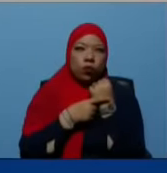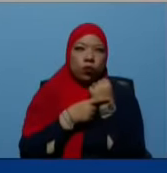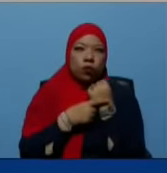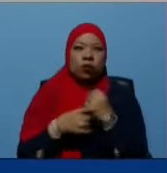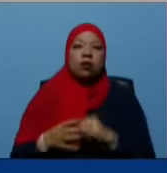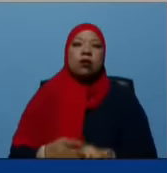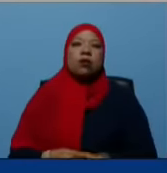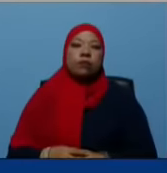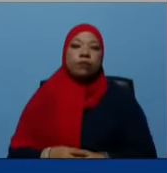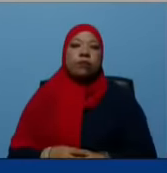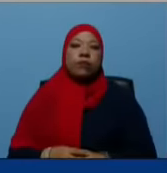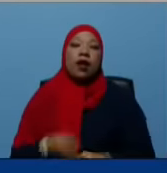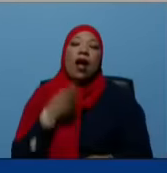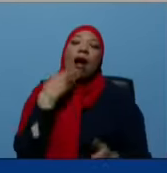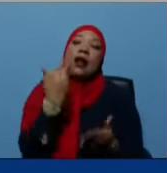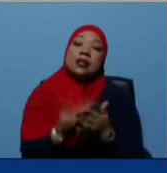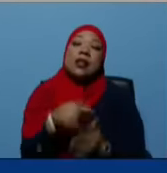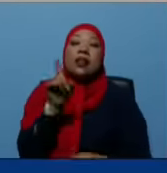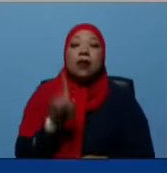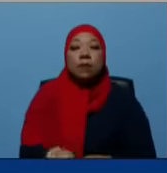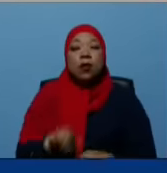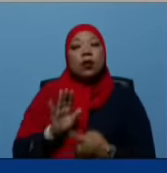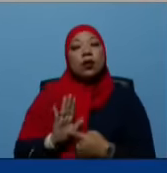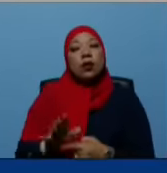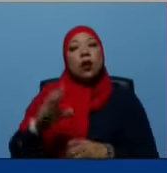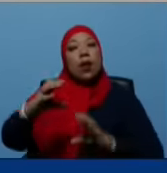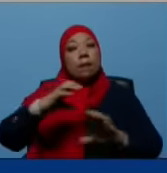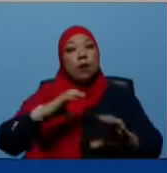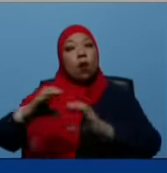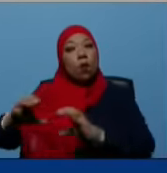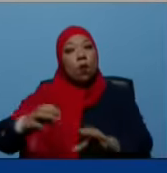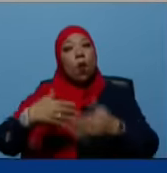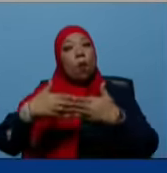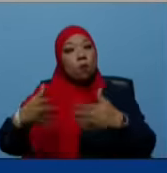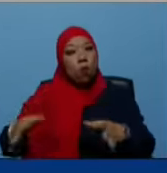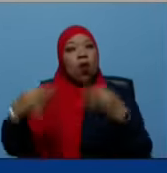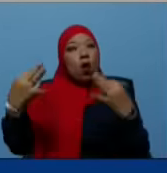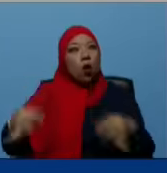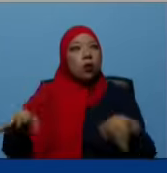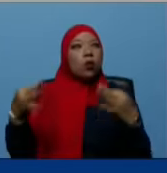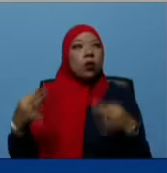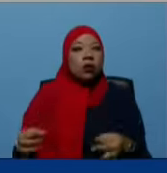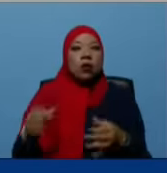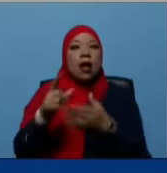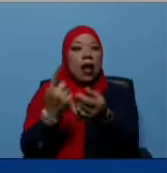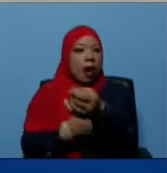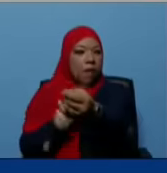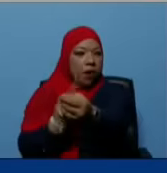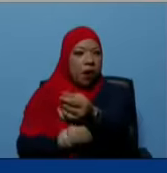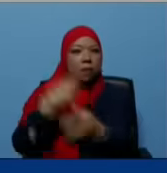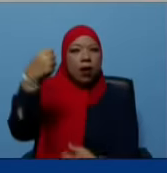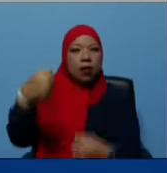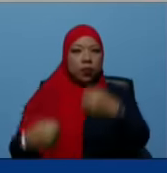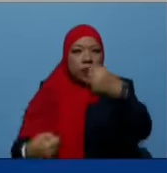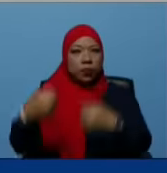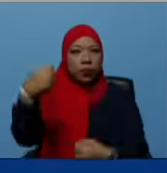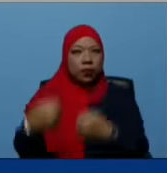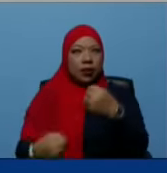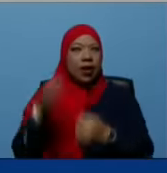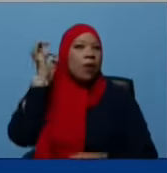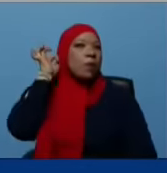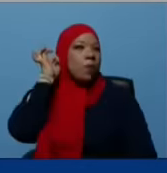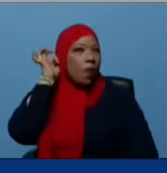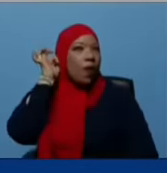Se demostró, quiero agradecer al Transporte Público Nacional, a mis hermanos transportistas, mis hermanas